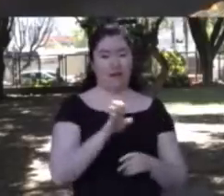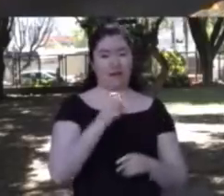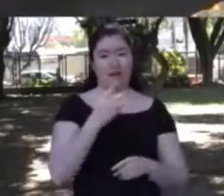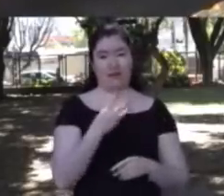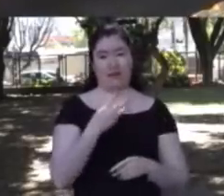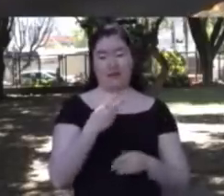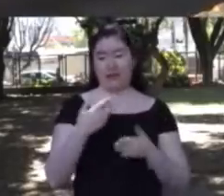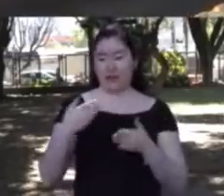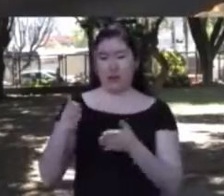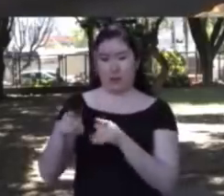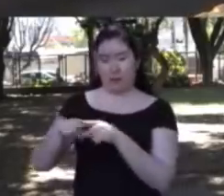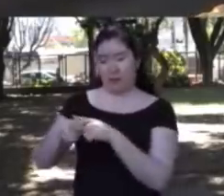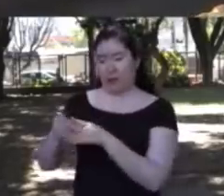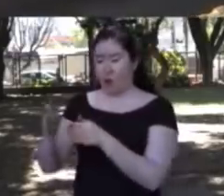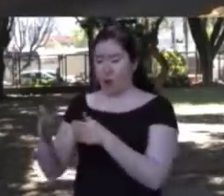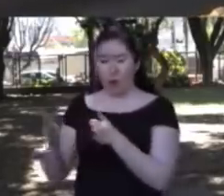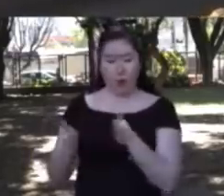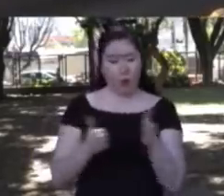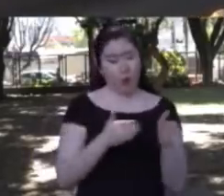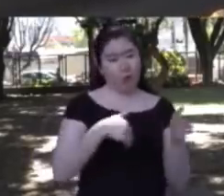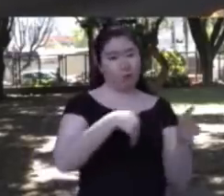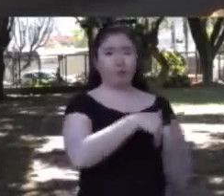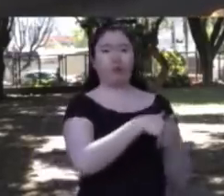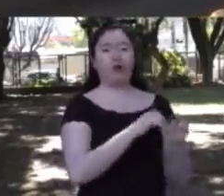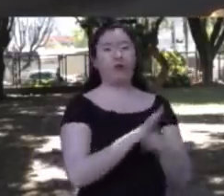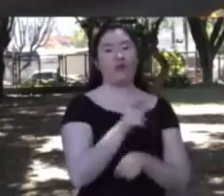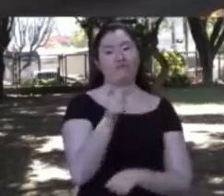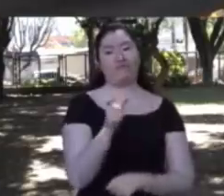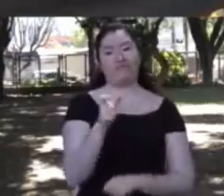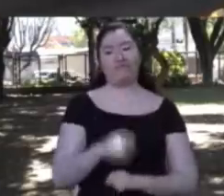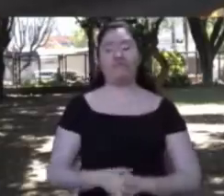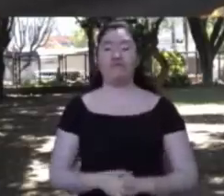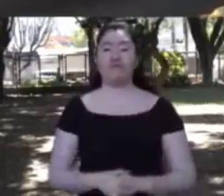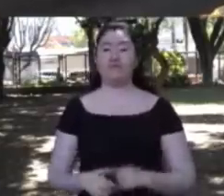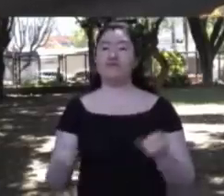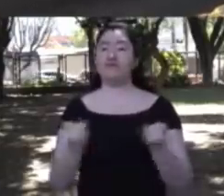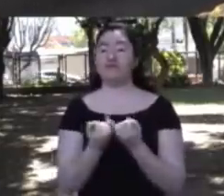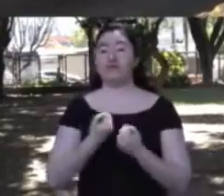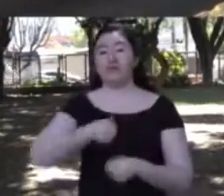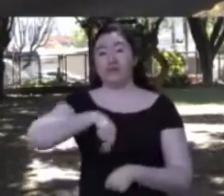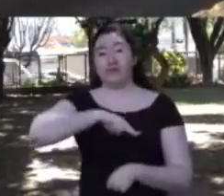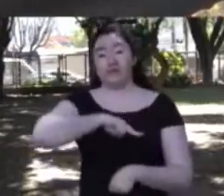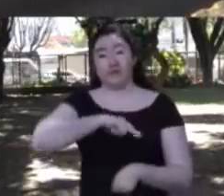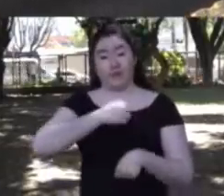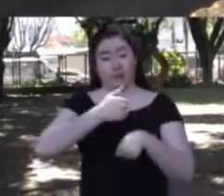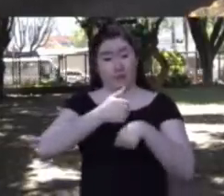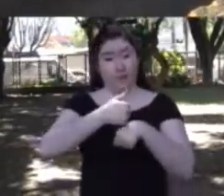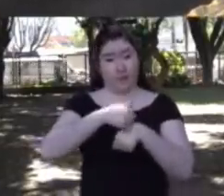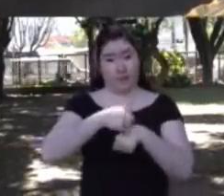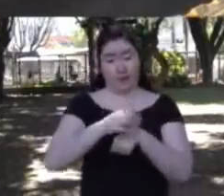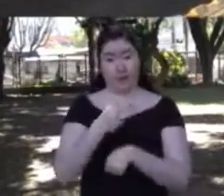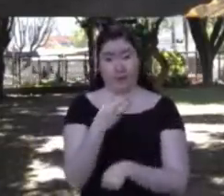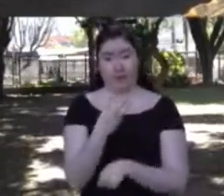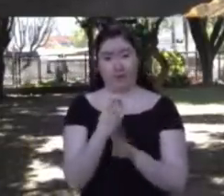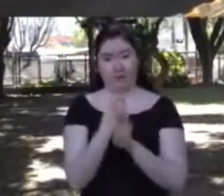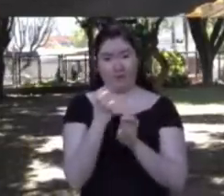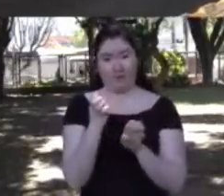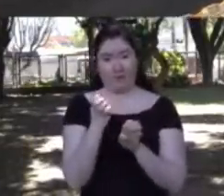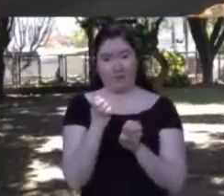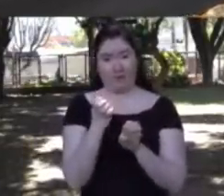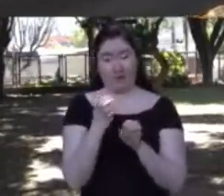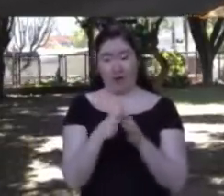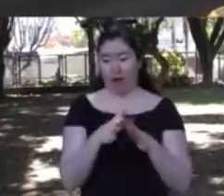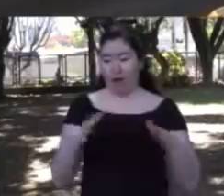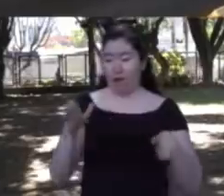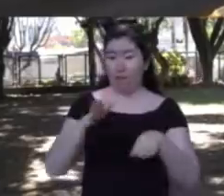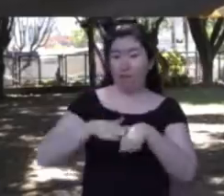hasta Xochimilco. Y además decidimos ampliar la línea 3 y la línea